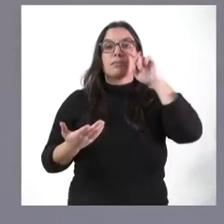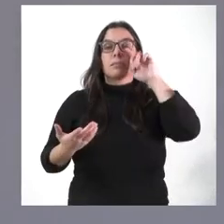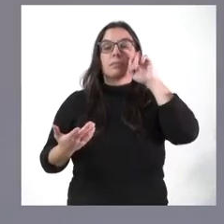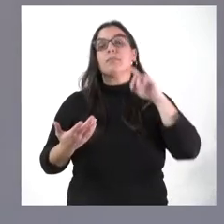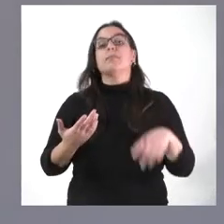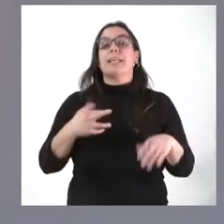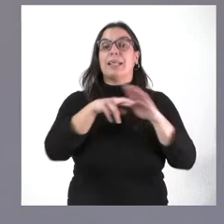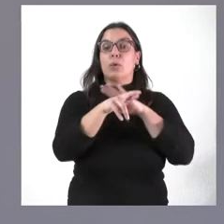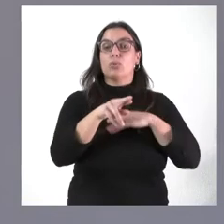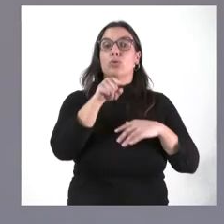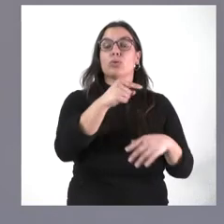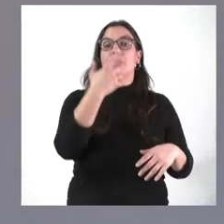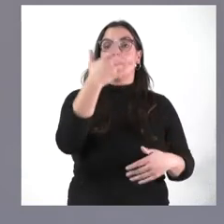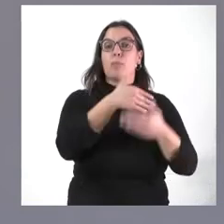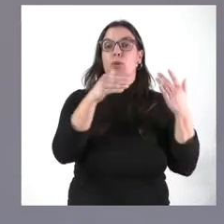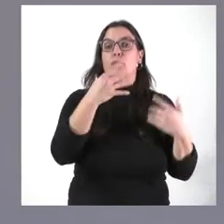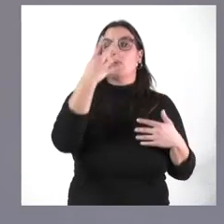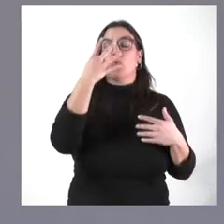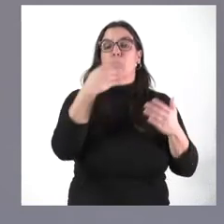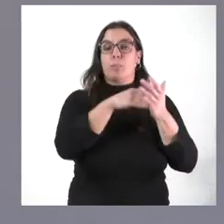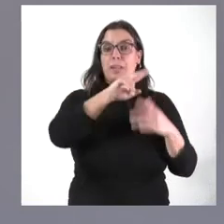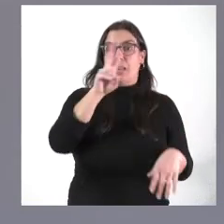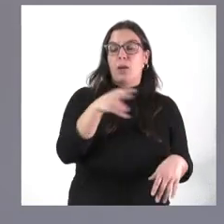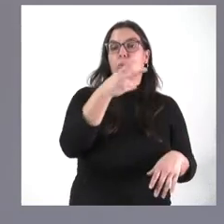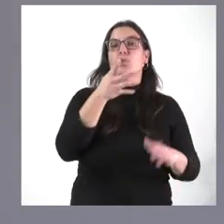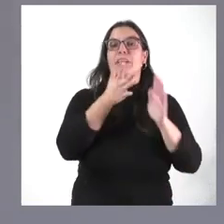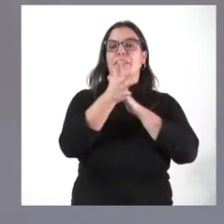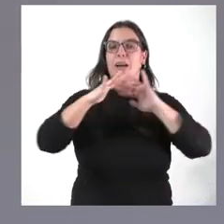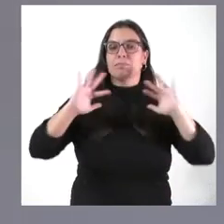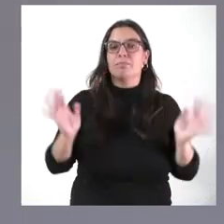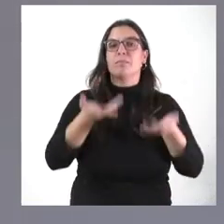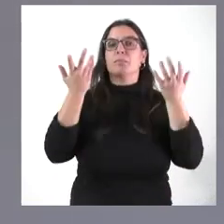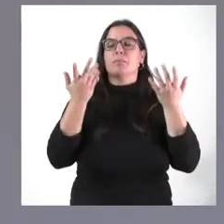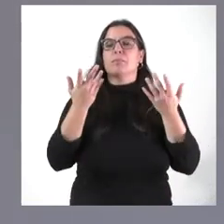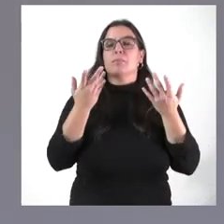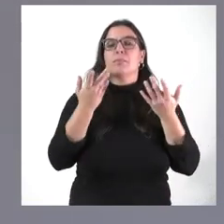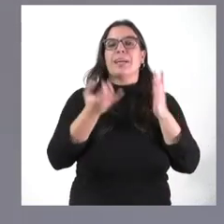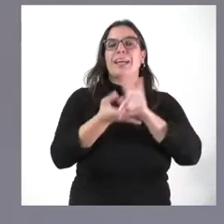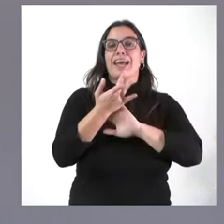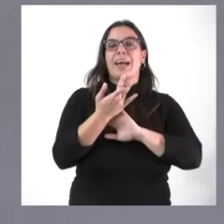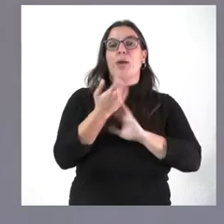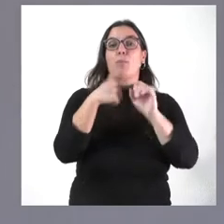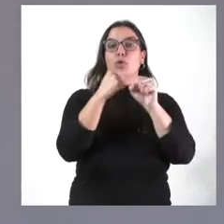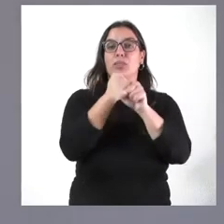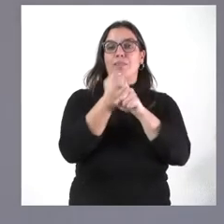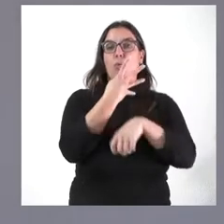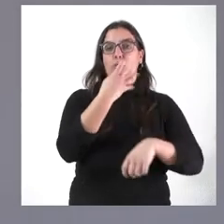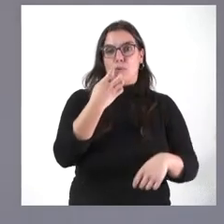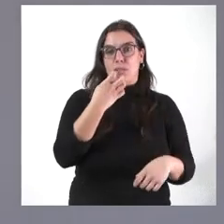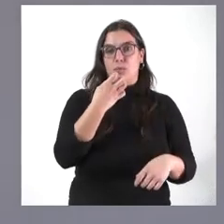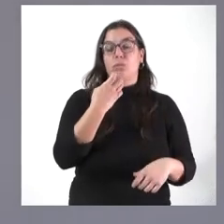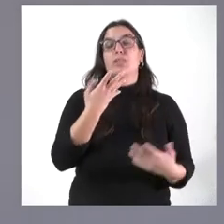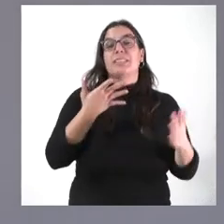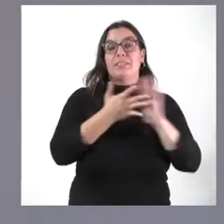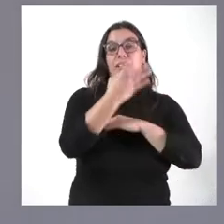5 millones 4.000 euros se promoverá la creación de 400 puestos de trabajo en el sector forestal 400 personas